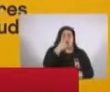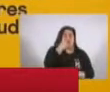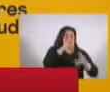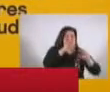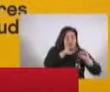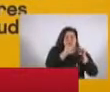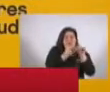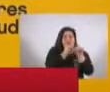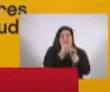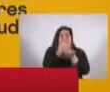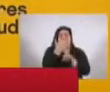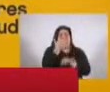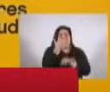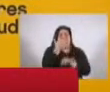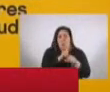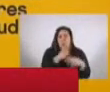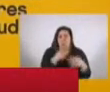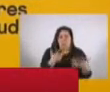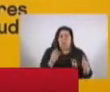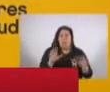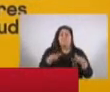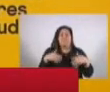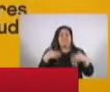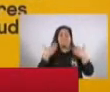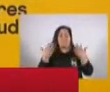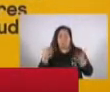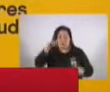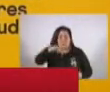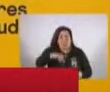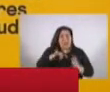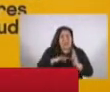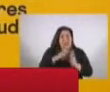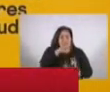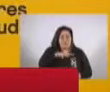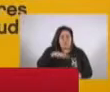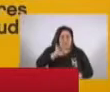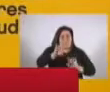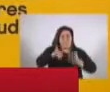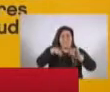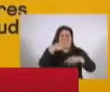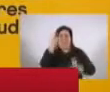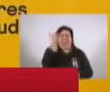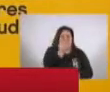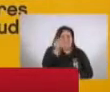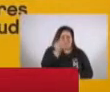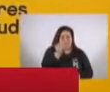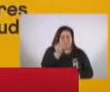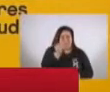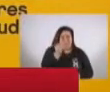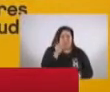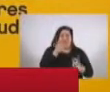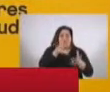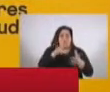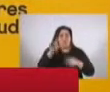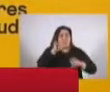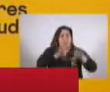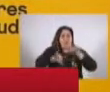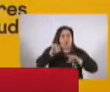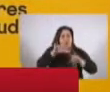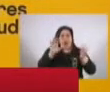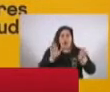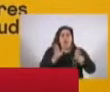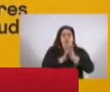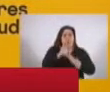leyes, y si se repite el resultado de las PASO, en diputados va a crecer Juntos por el Cambio. Bueno, me contaban que no, que en definitiva no, porque es